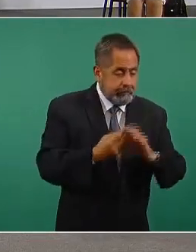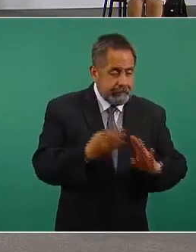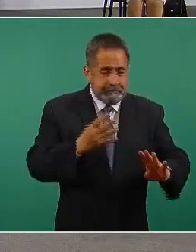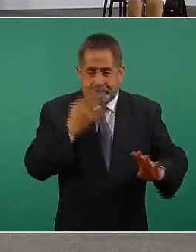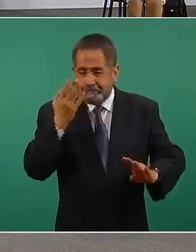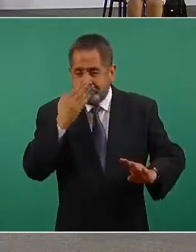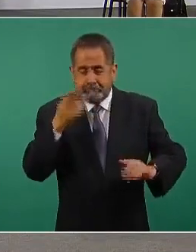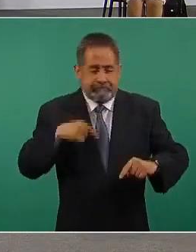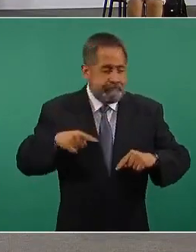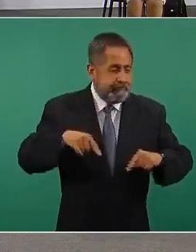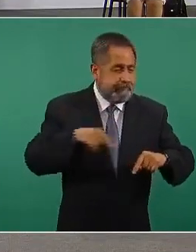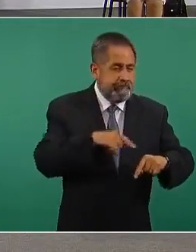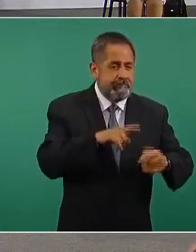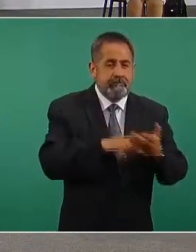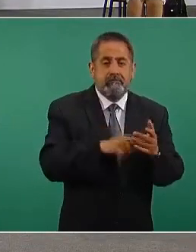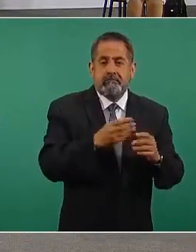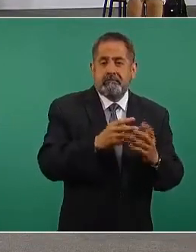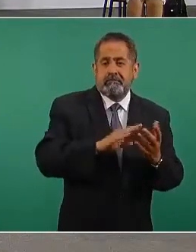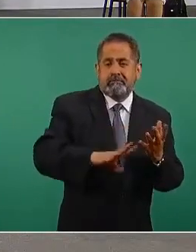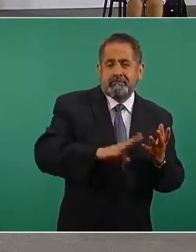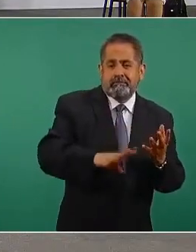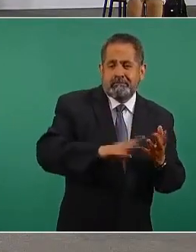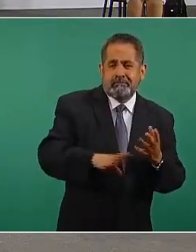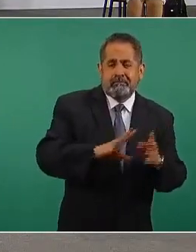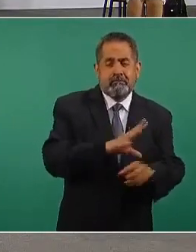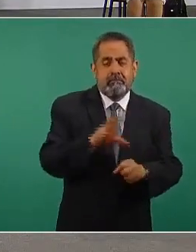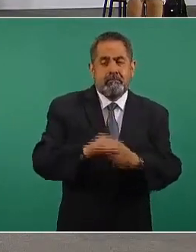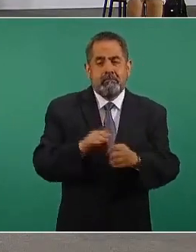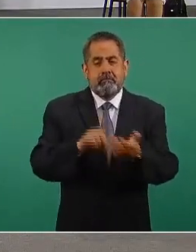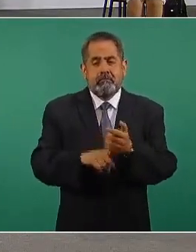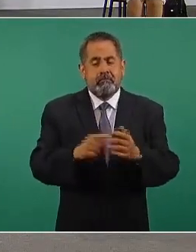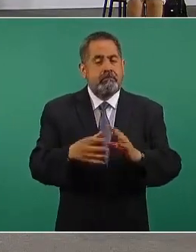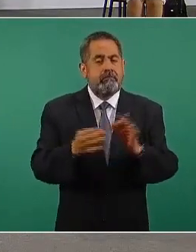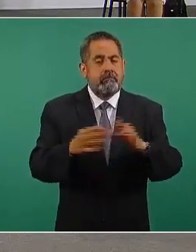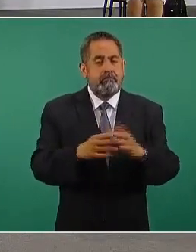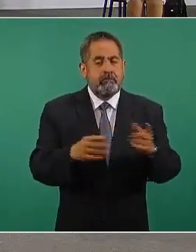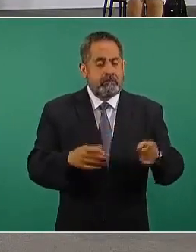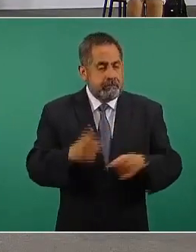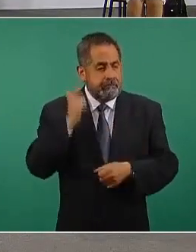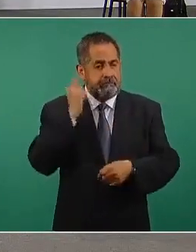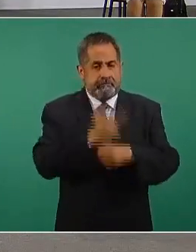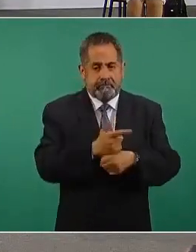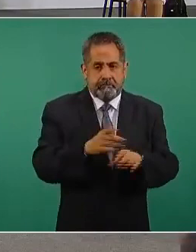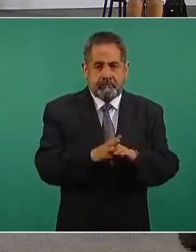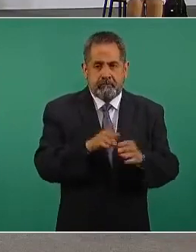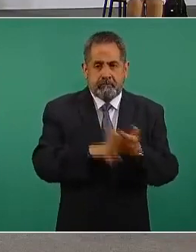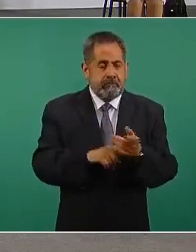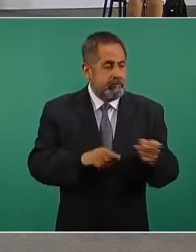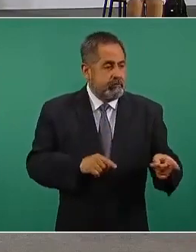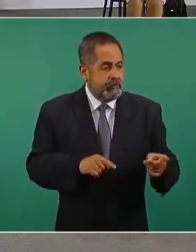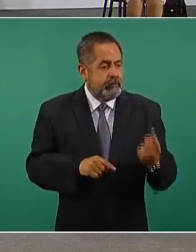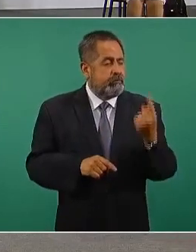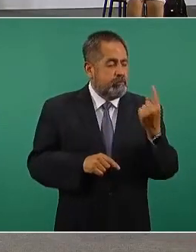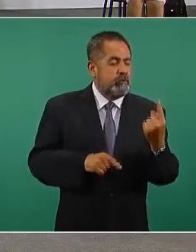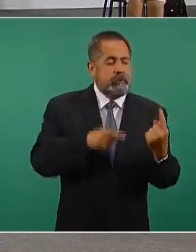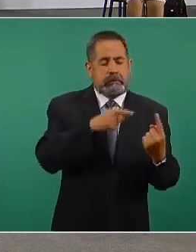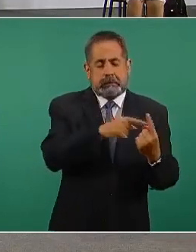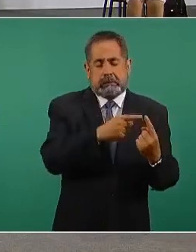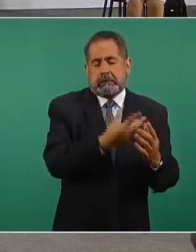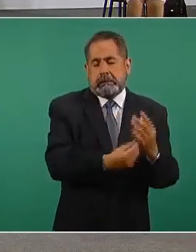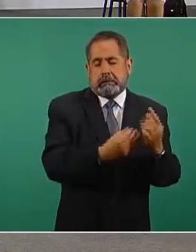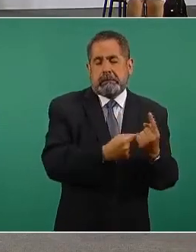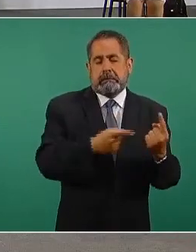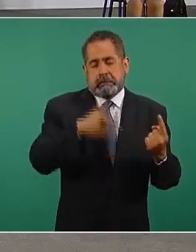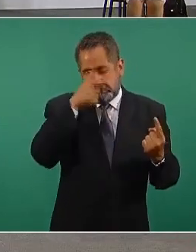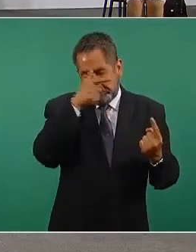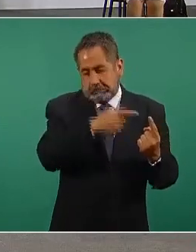hidrocarburo hacia el Gran Canal. En ese momento teníamos conocimiento de una toma clandestina, nada más. Para mayor exactitud,